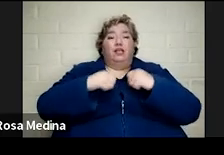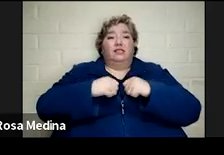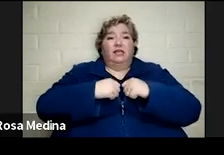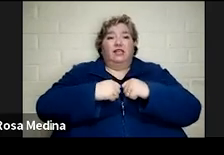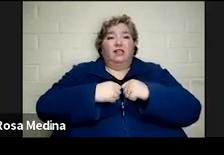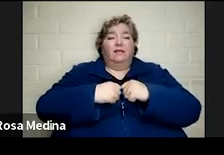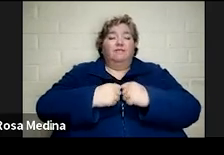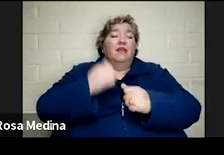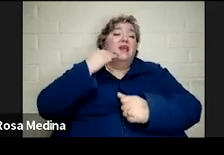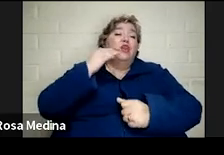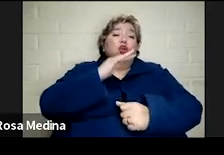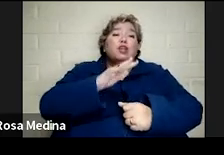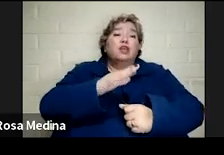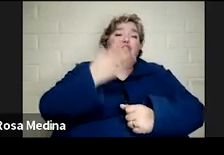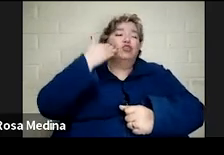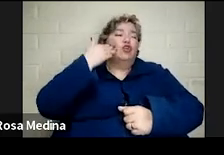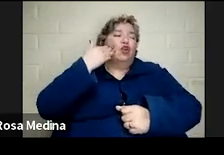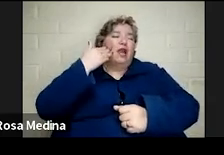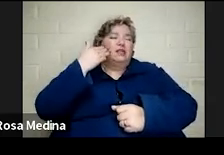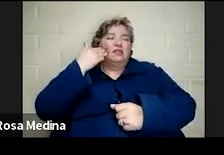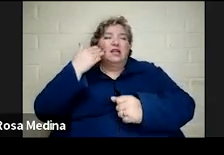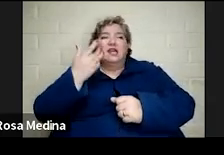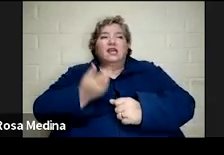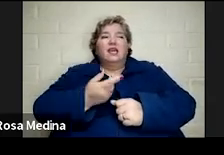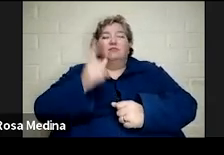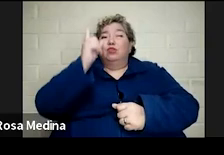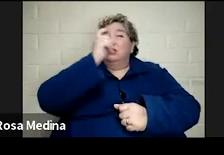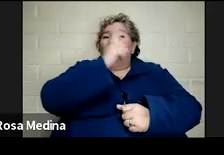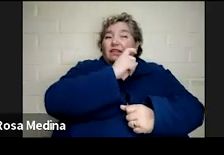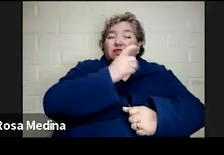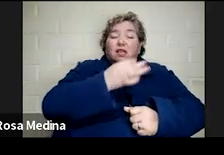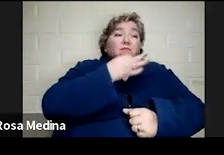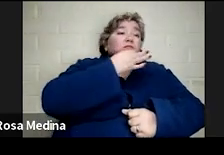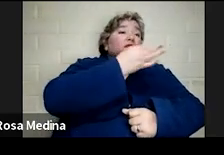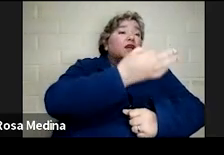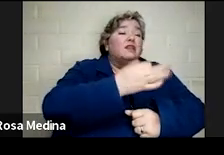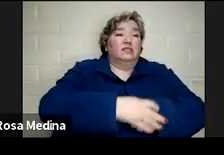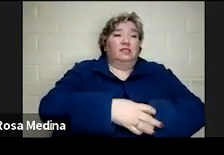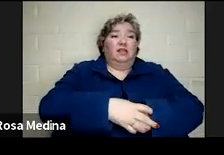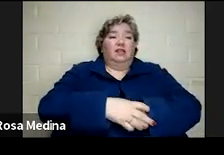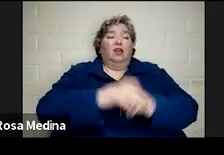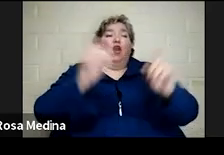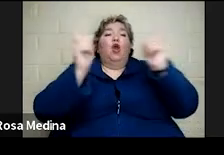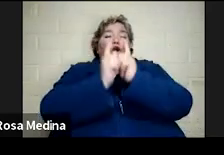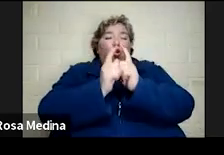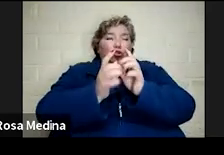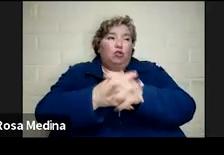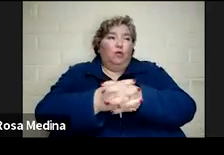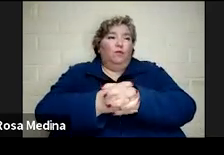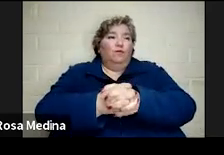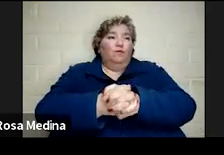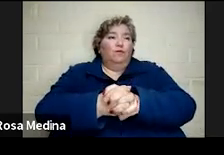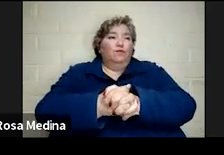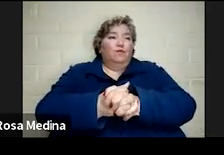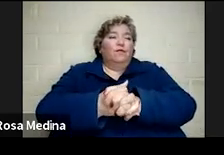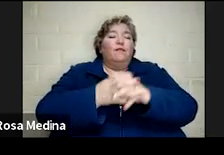principalmente son niños que presentan dificultades para comprender instrucciones simples, como por ejemplo, o breves, como por ejemplo, no sé, levanta